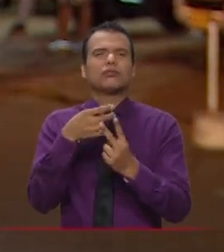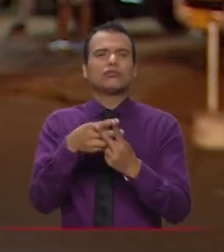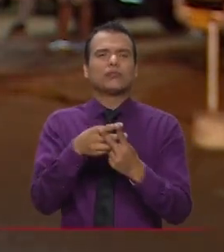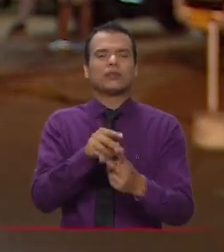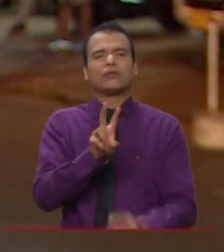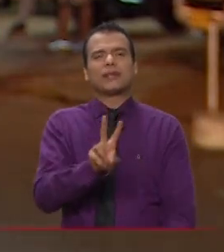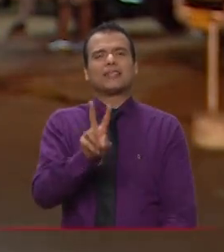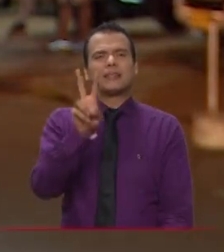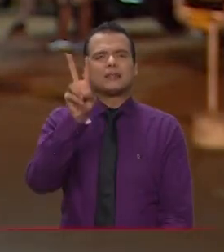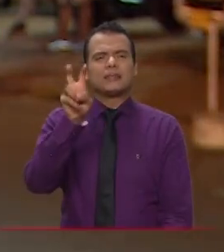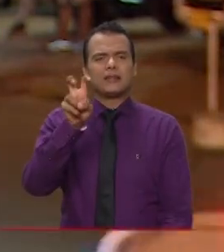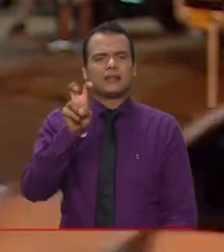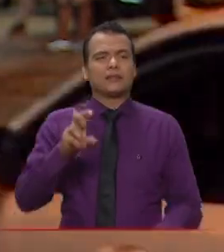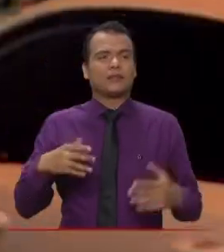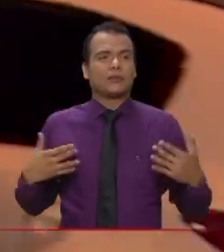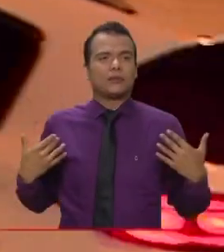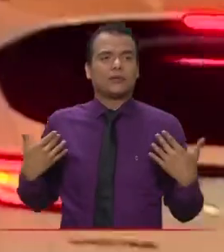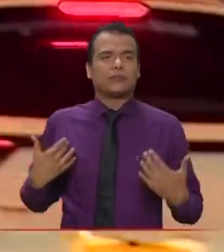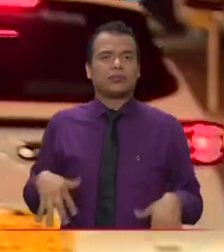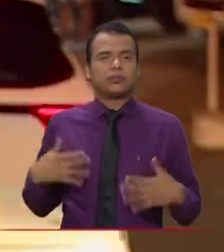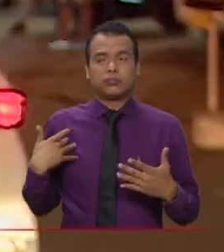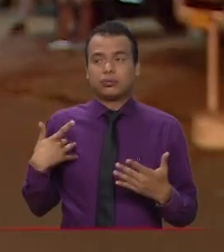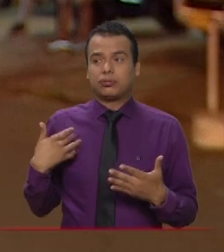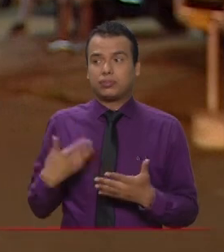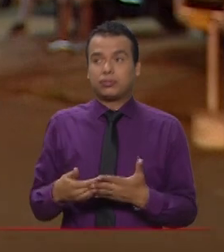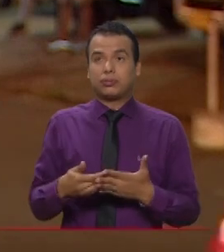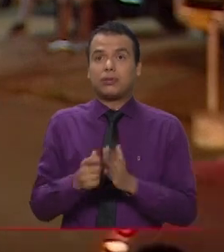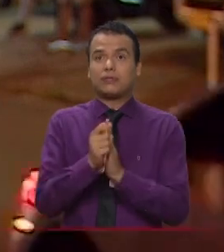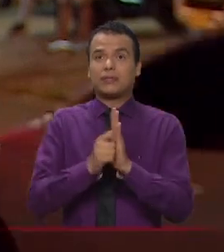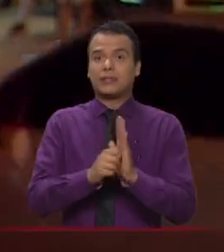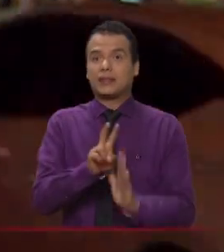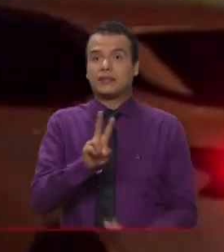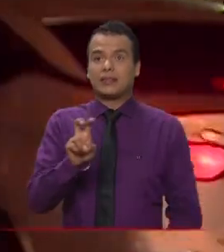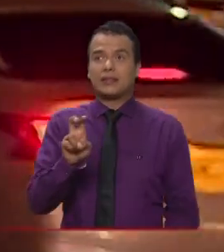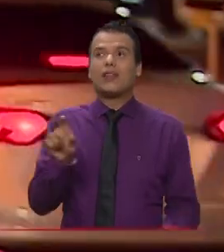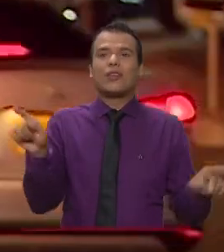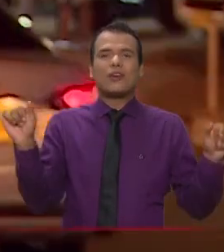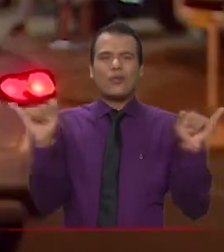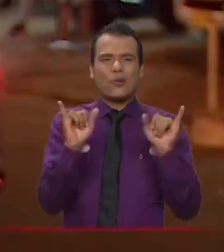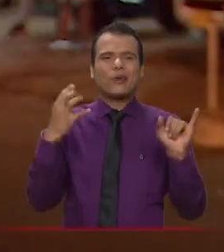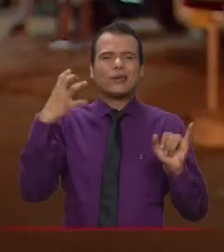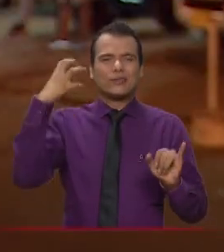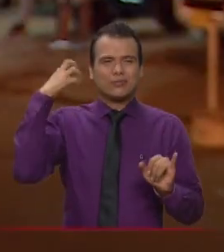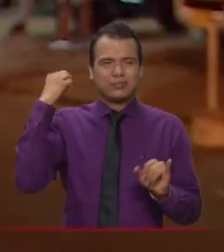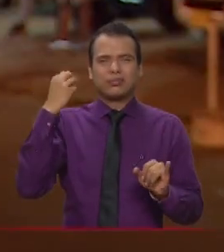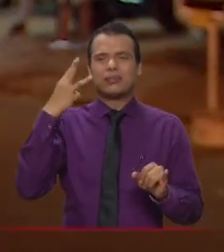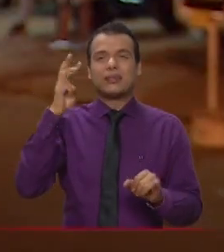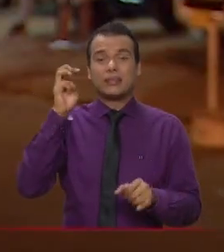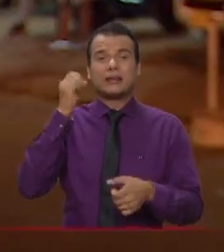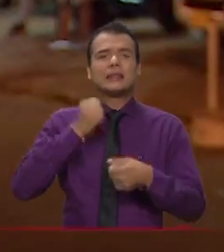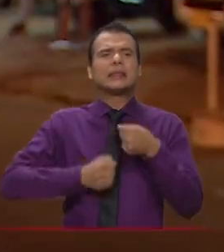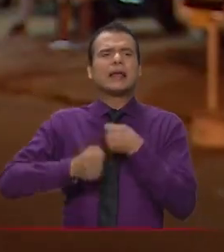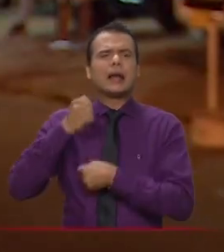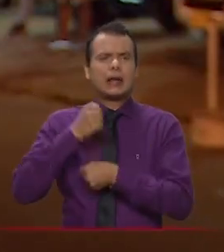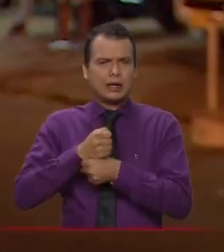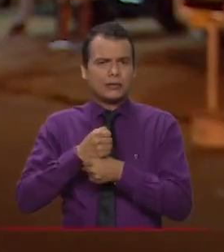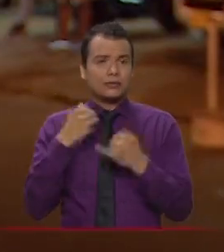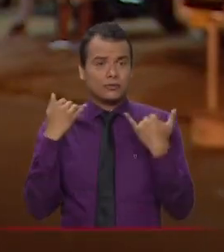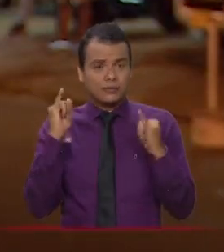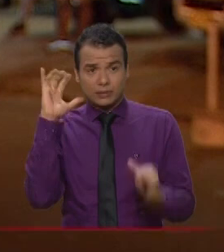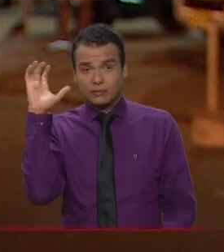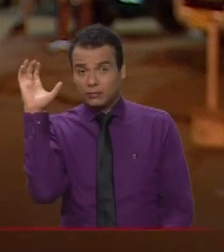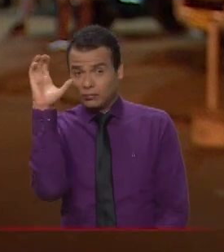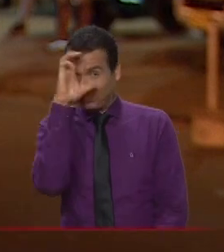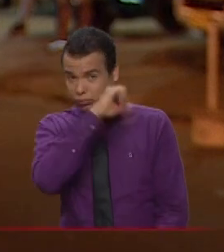mejor invicto de la Selección Colombia ha sido igualado el día de hoy, 30 años después. Estos triunfos que empiezan a ver las nuevas